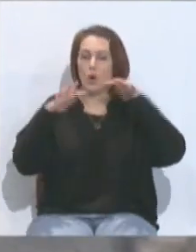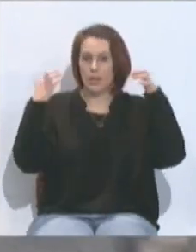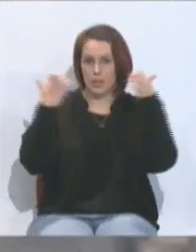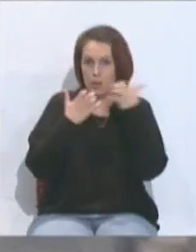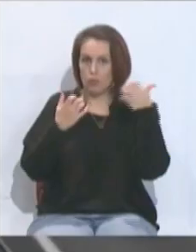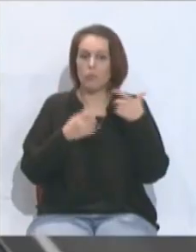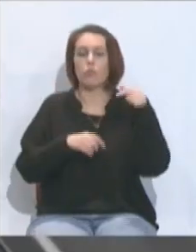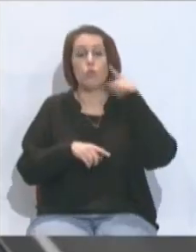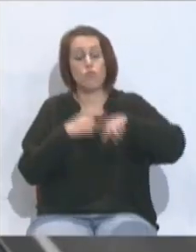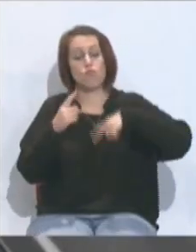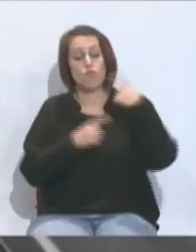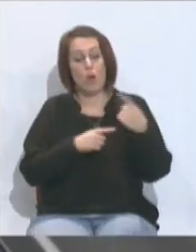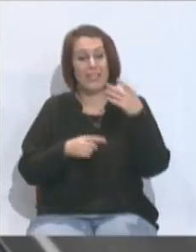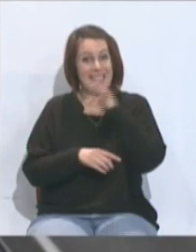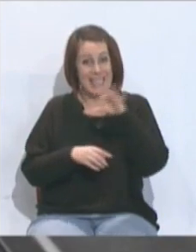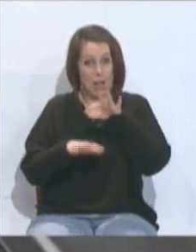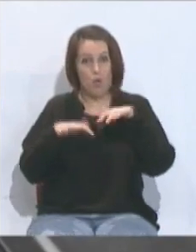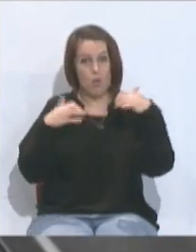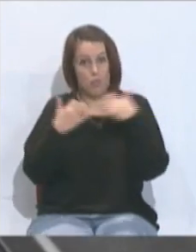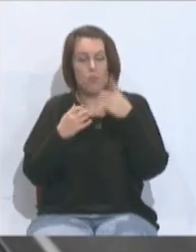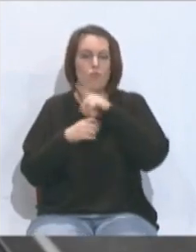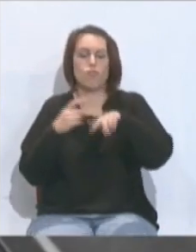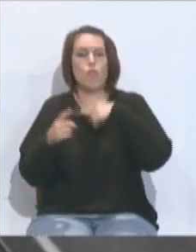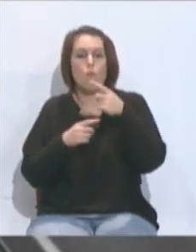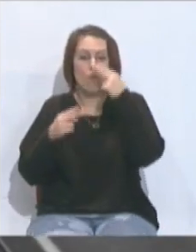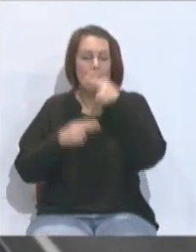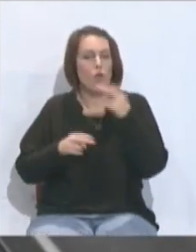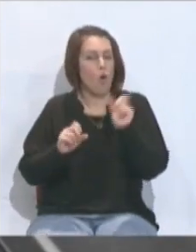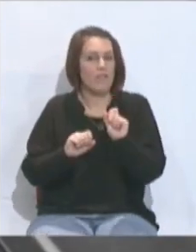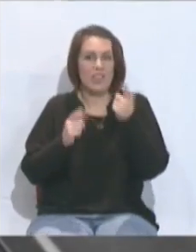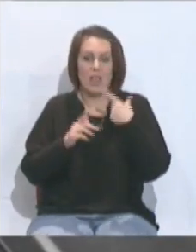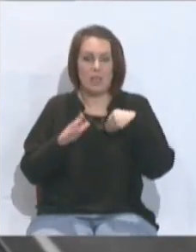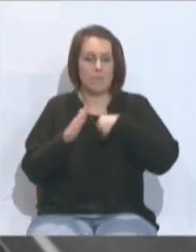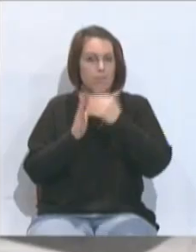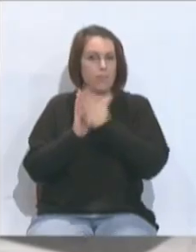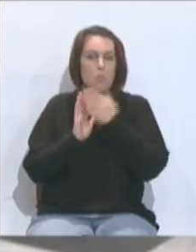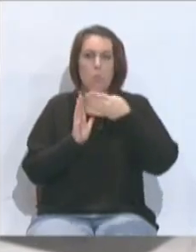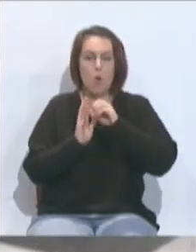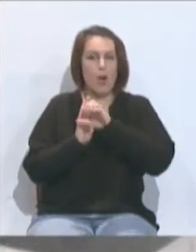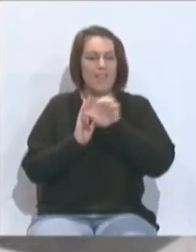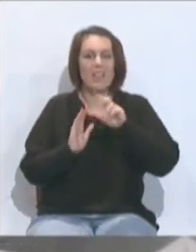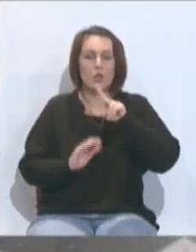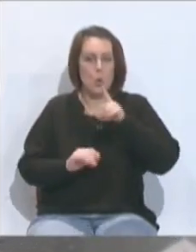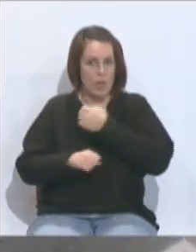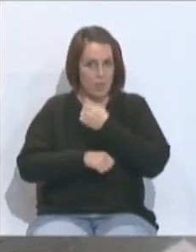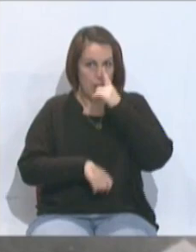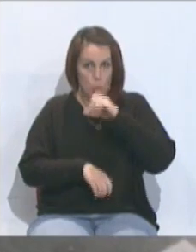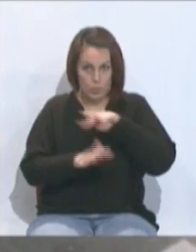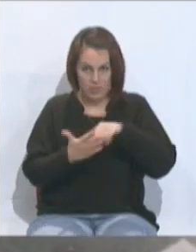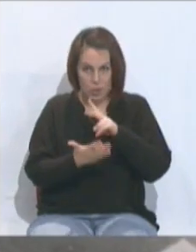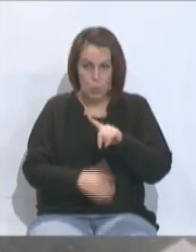su ratificación posterior en el Senado y finalmente con su publicación oficial en el BOE del 21 de diciembre de